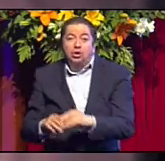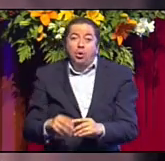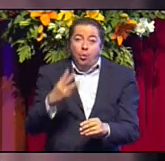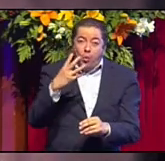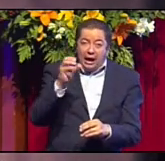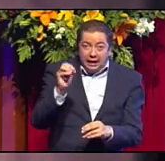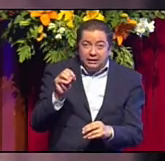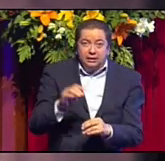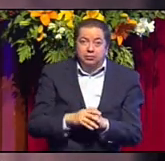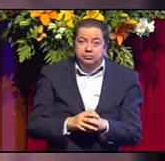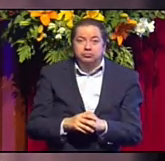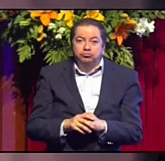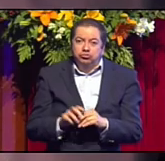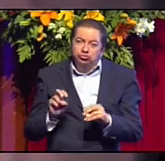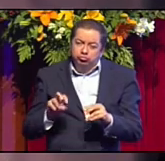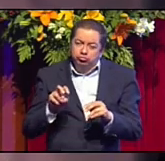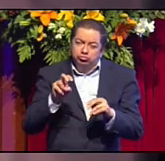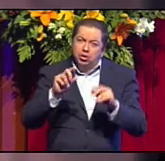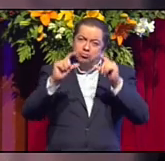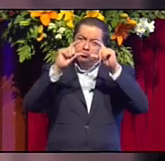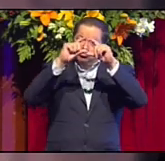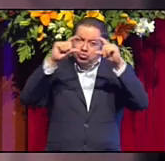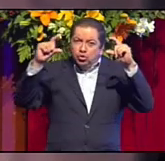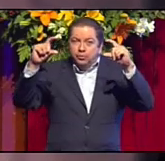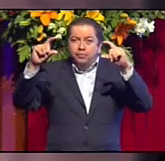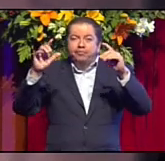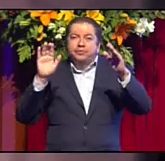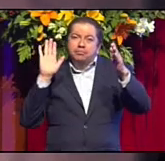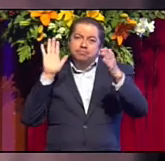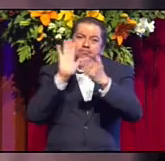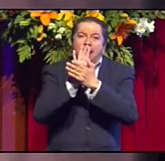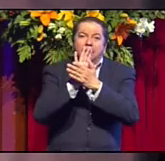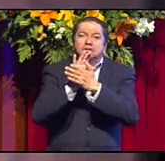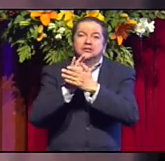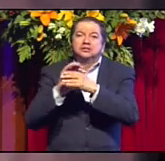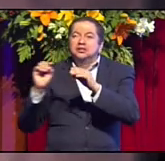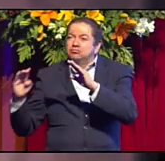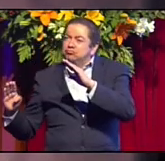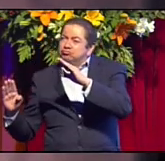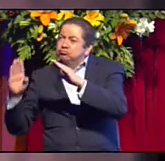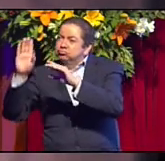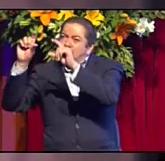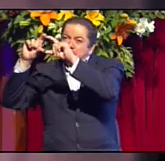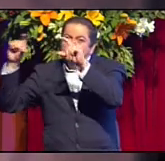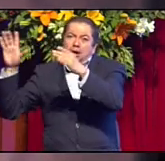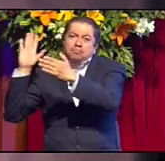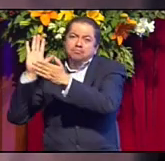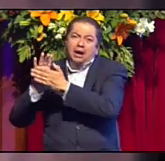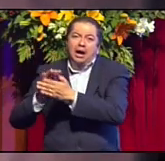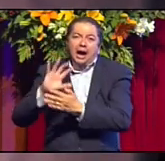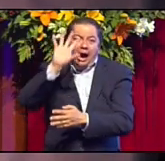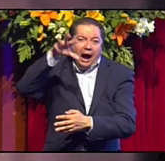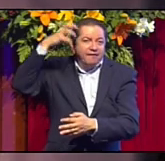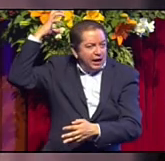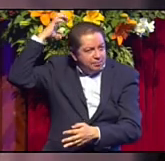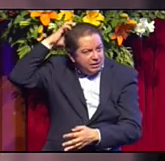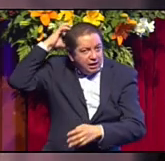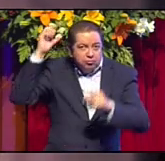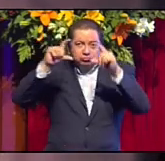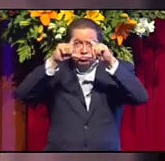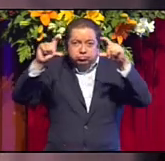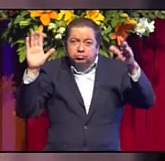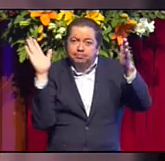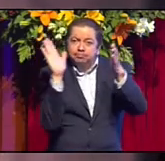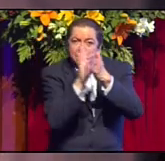placa, adivinen una placa con versos de quién. De Gabriela Mistral. Y ahí esos cerros están con las placas de Gabriela